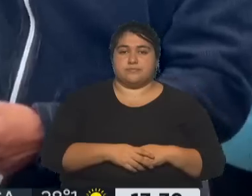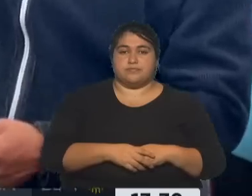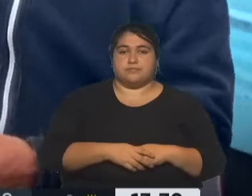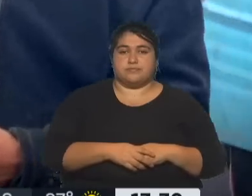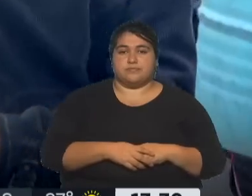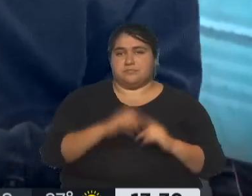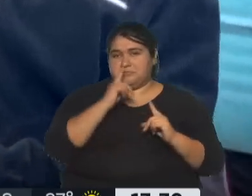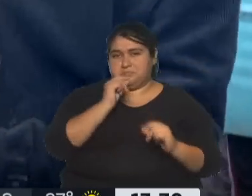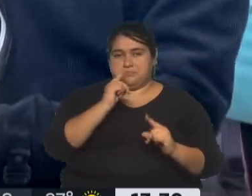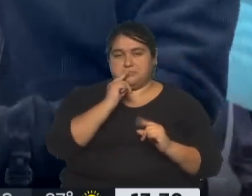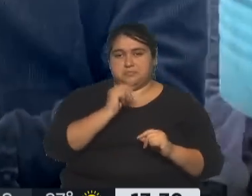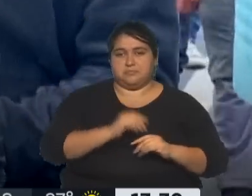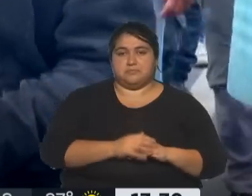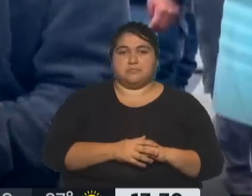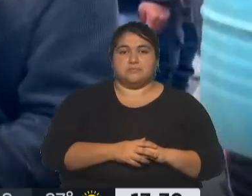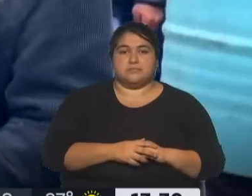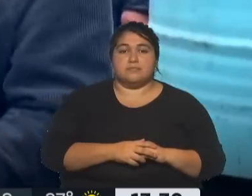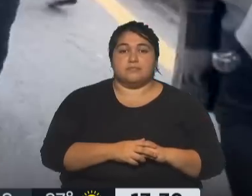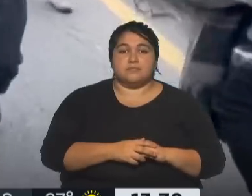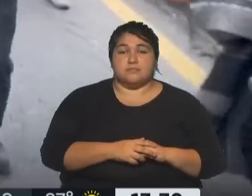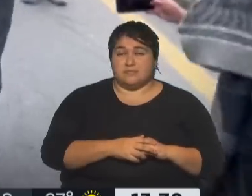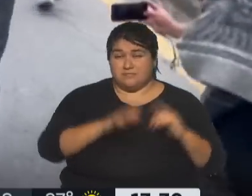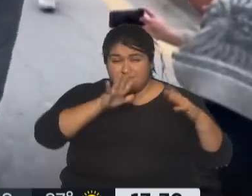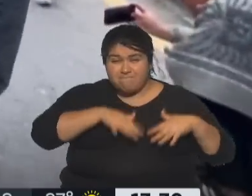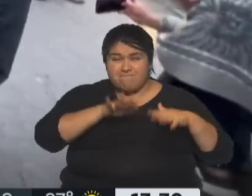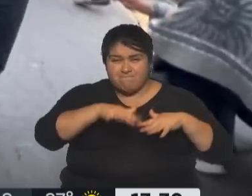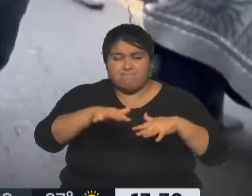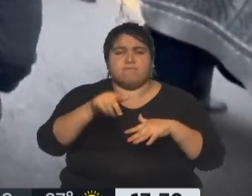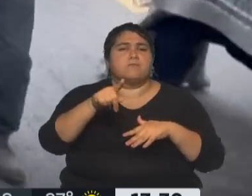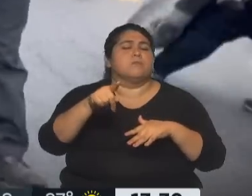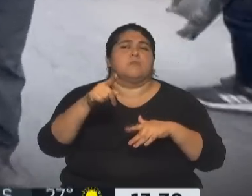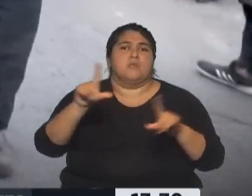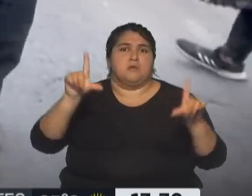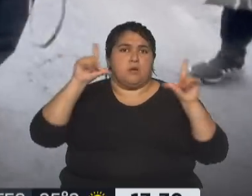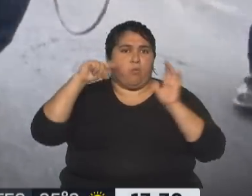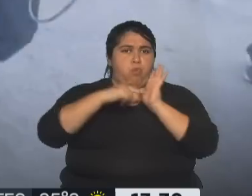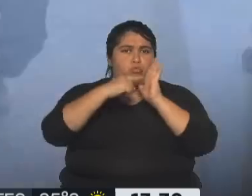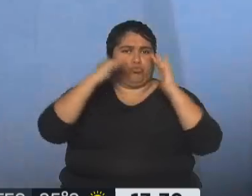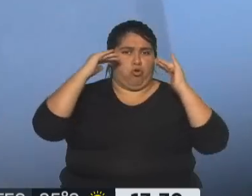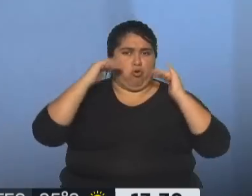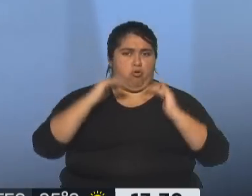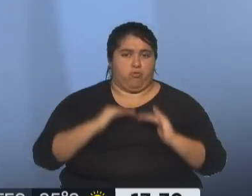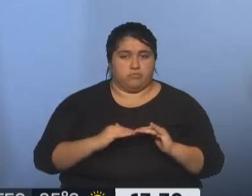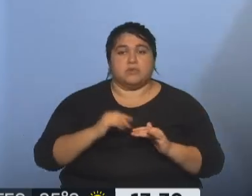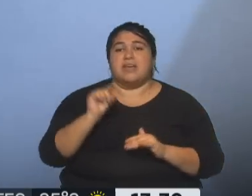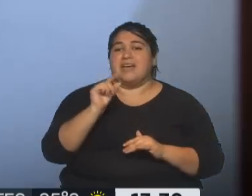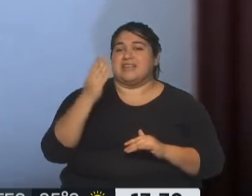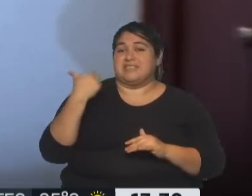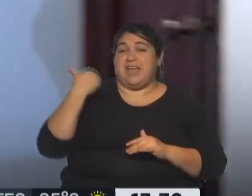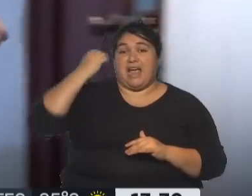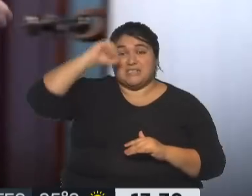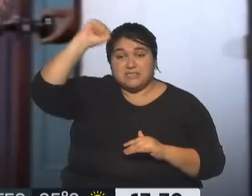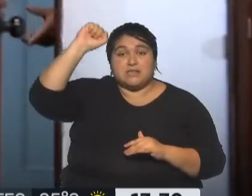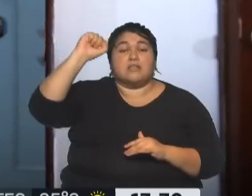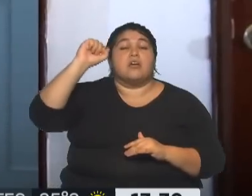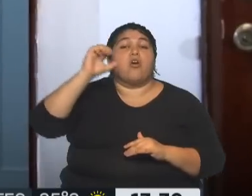gobierno antipopular! Con la popularidad en caída, Lasso acaba de sufrir además la renuncia de su canciller, Juan